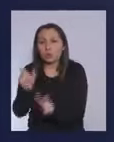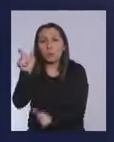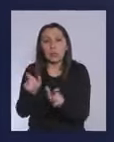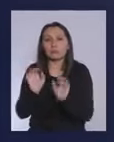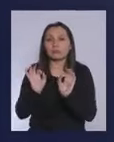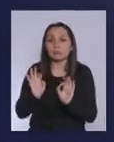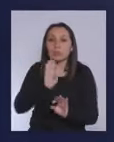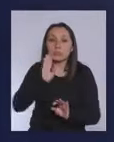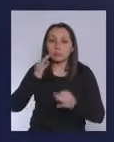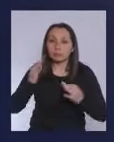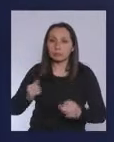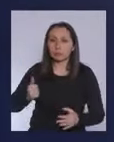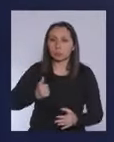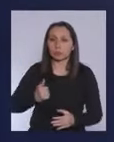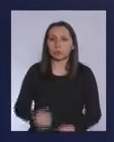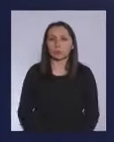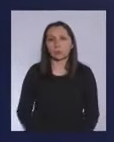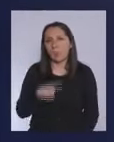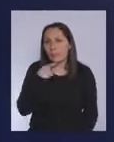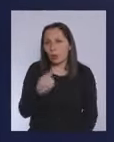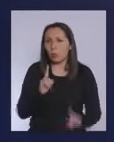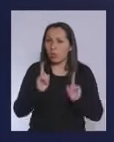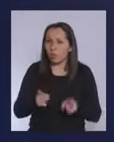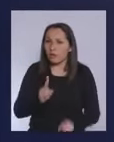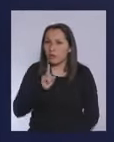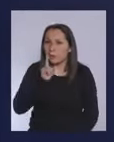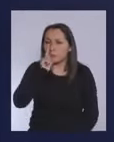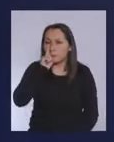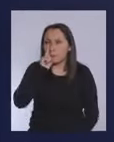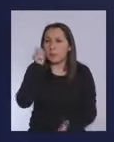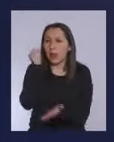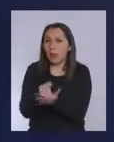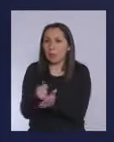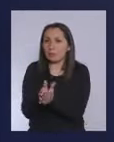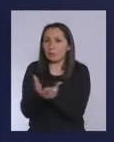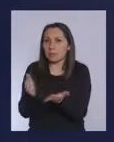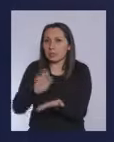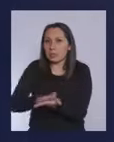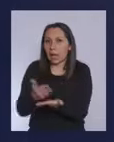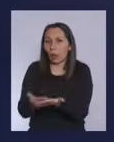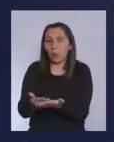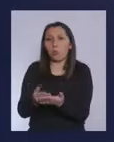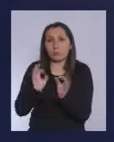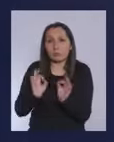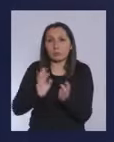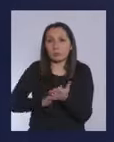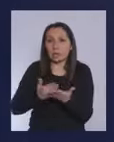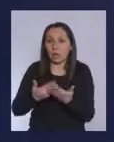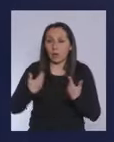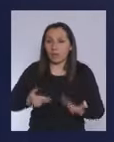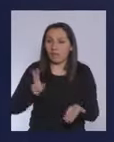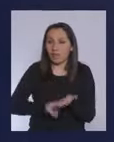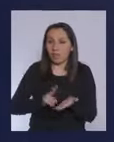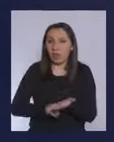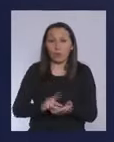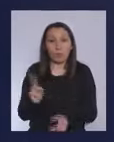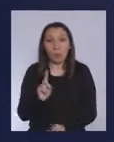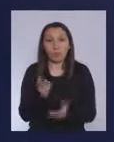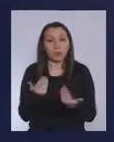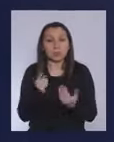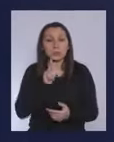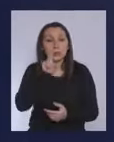personas cuenten con este pasaporte hay que tomar un pcr subsecretaria para el pasaporte sanitario para verificar el estado de salud no no hay